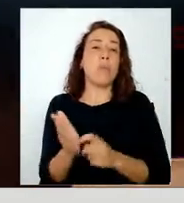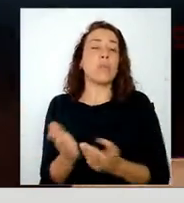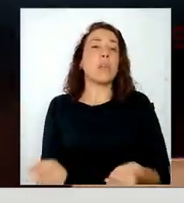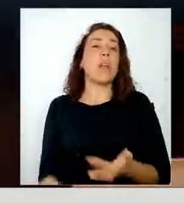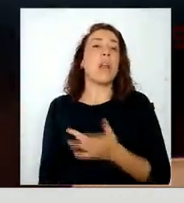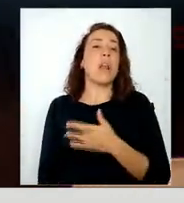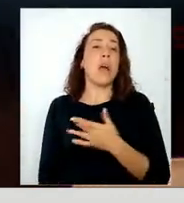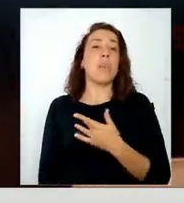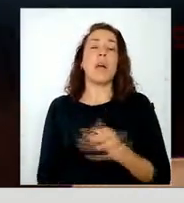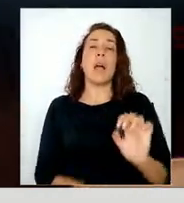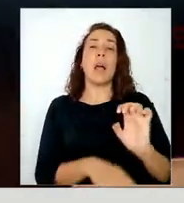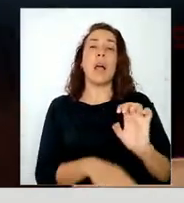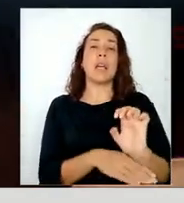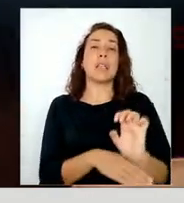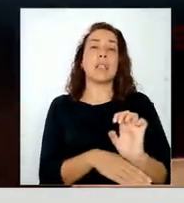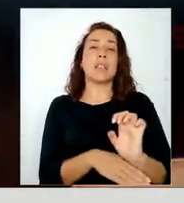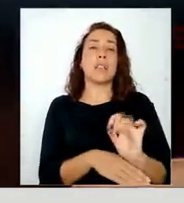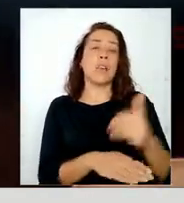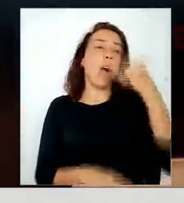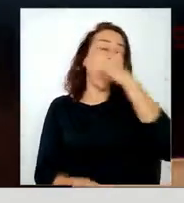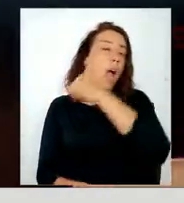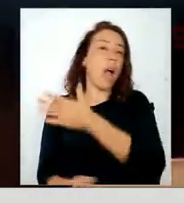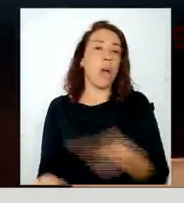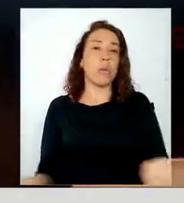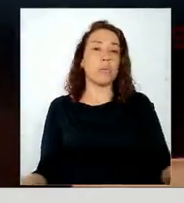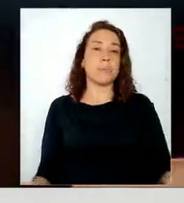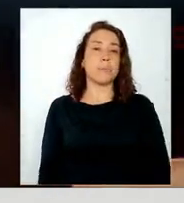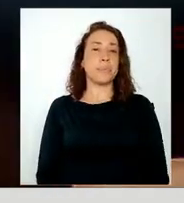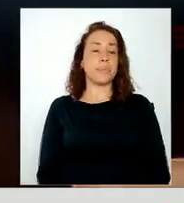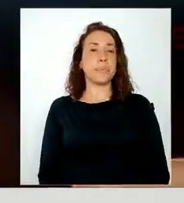ha estado ausente Gracias presidente